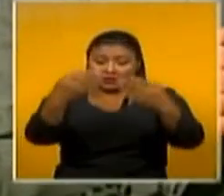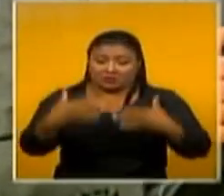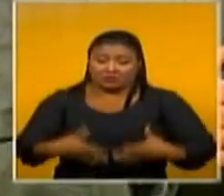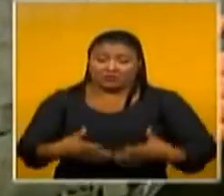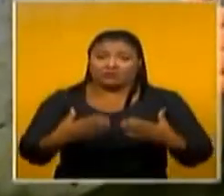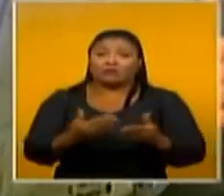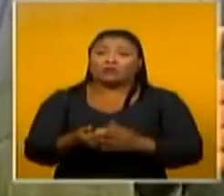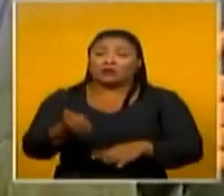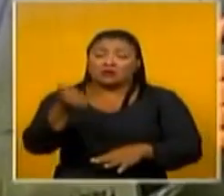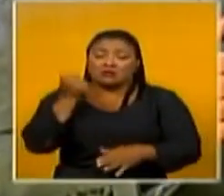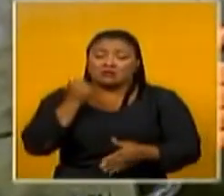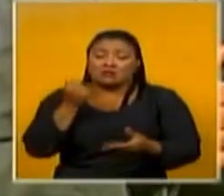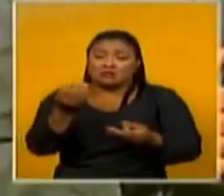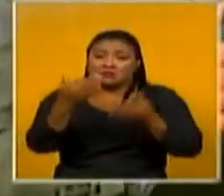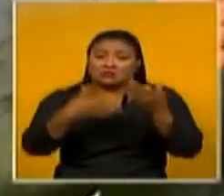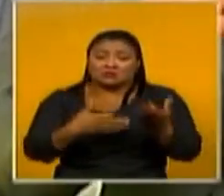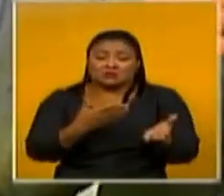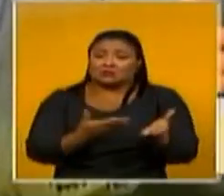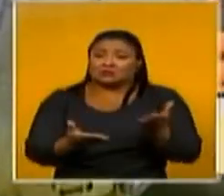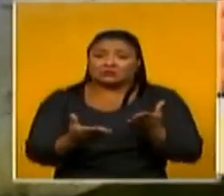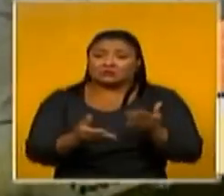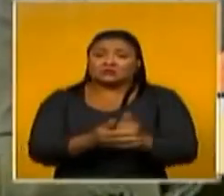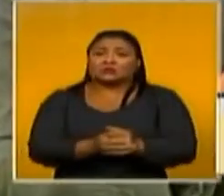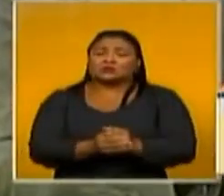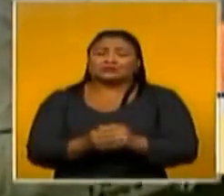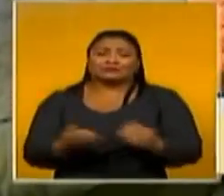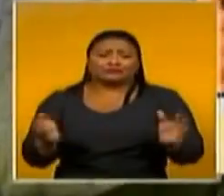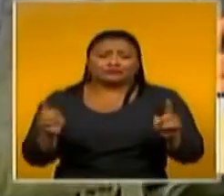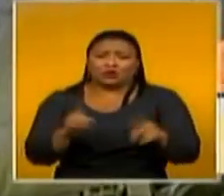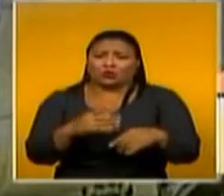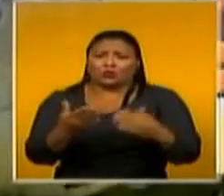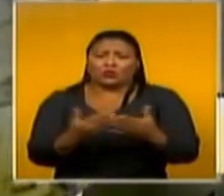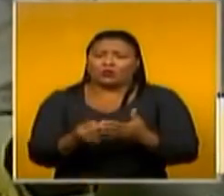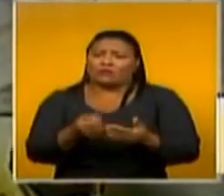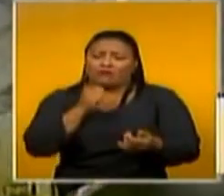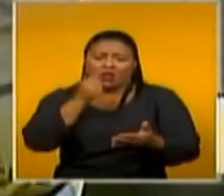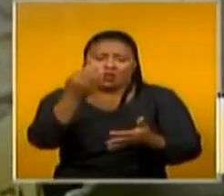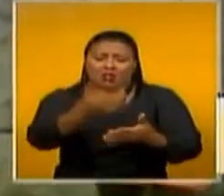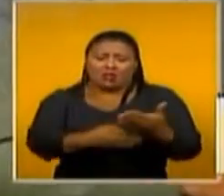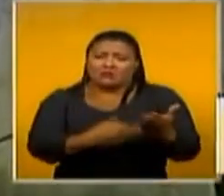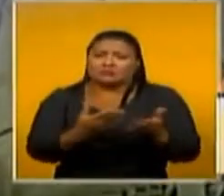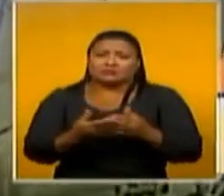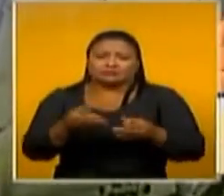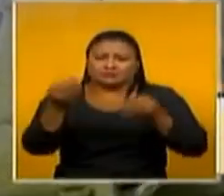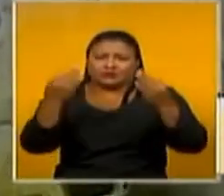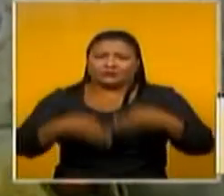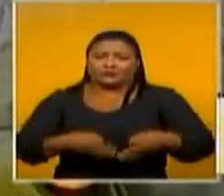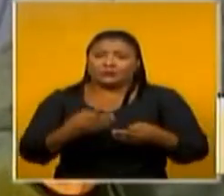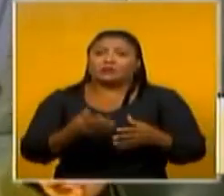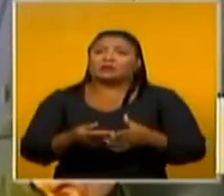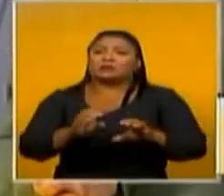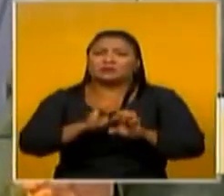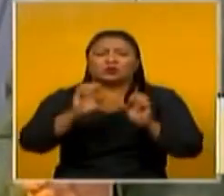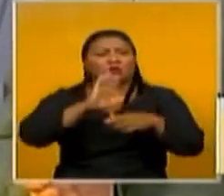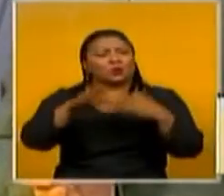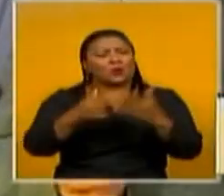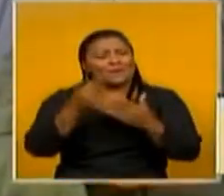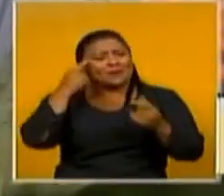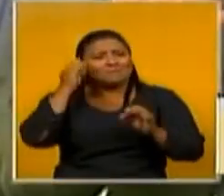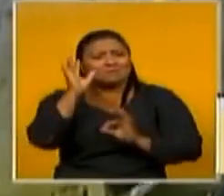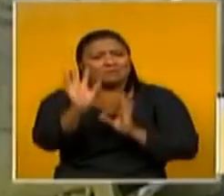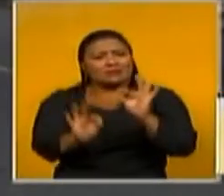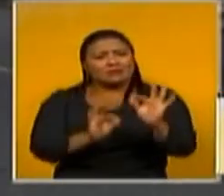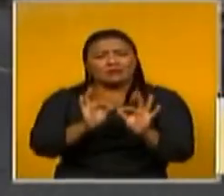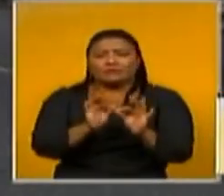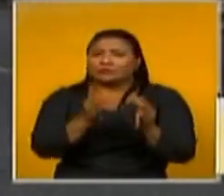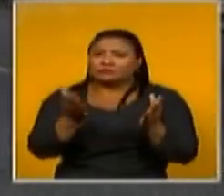de ayer, además de deficiente, era diminuto e incompleto. Parecería, de acuerdo al informe, que en la empresa de Maceo todo estaba perfecto, cuando